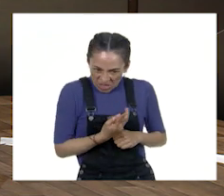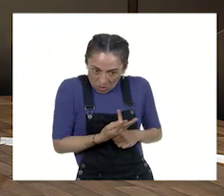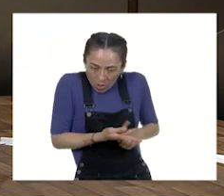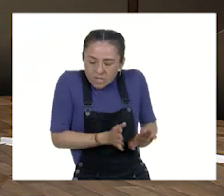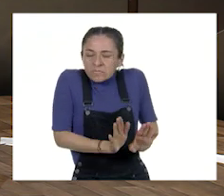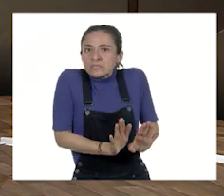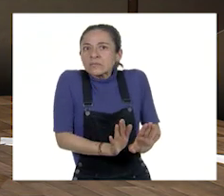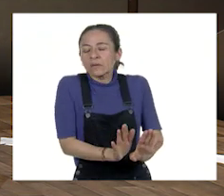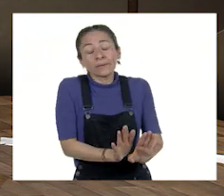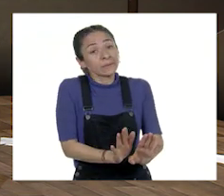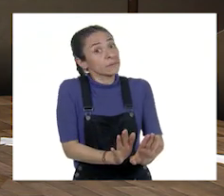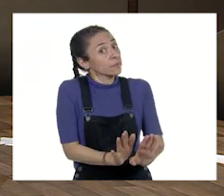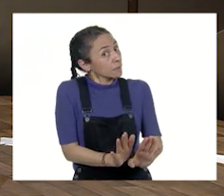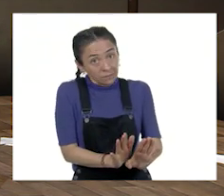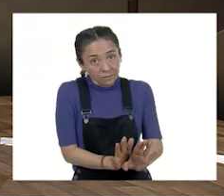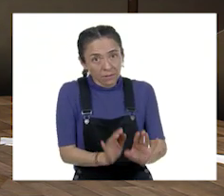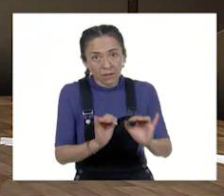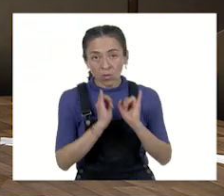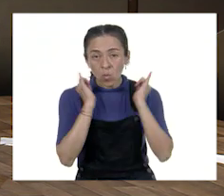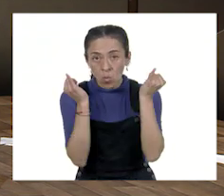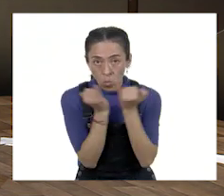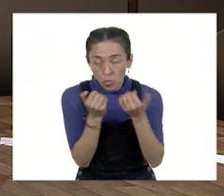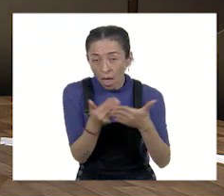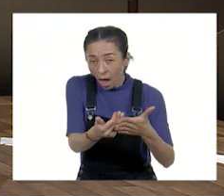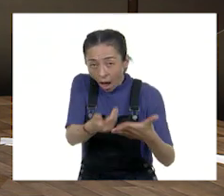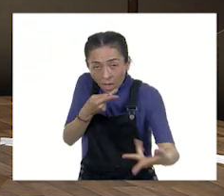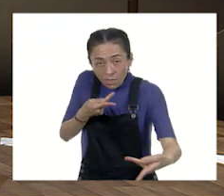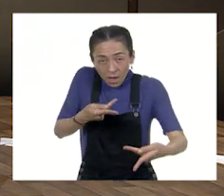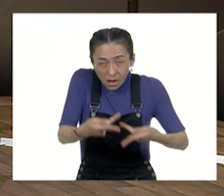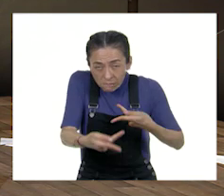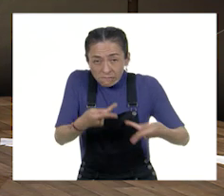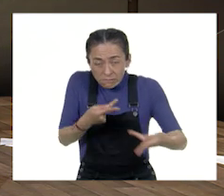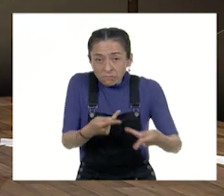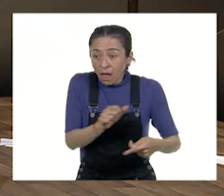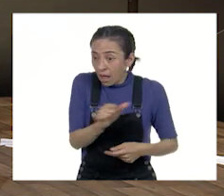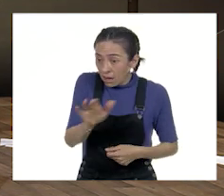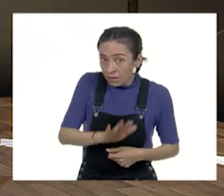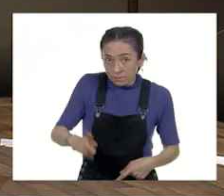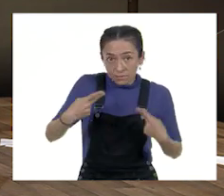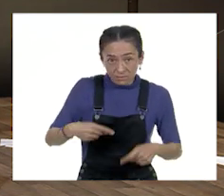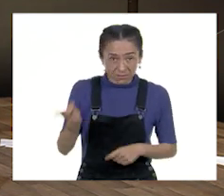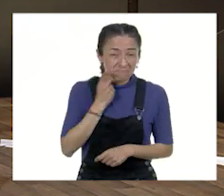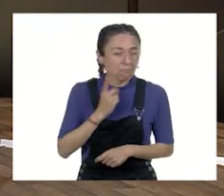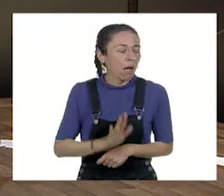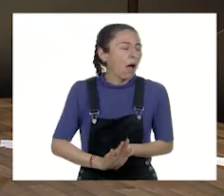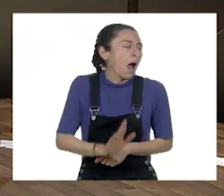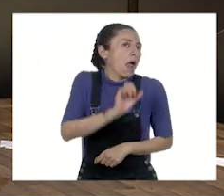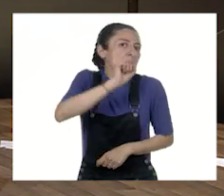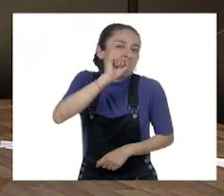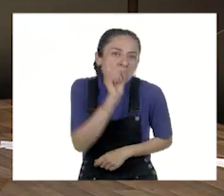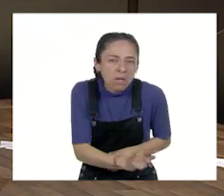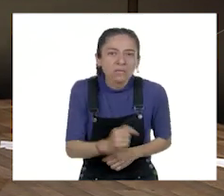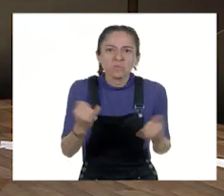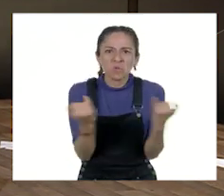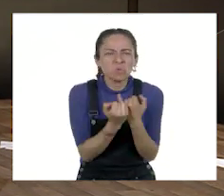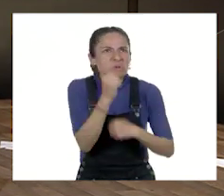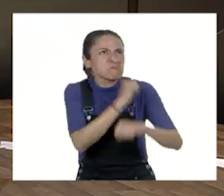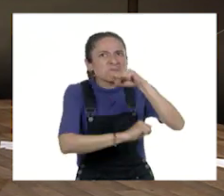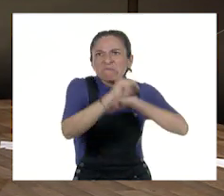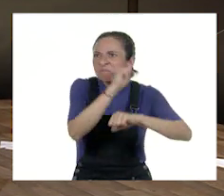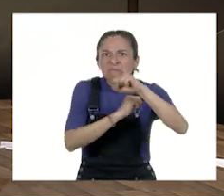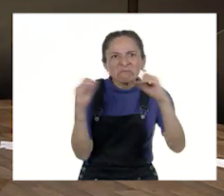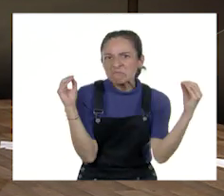De verdad que estas juntas preparatorias eran para los diputados como vivir en un ring, donde cuando